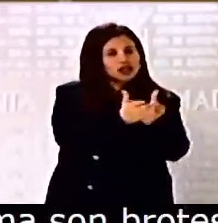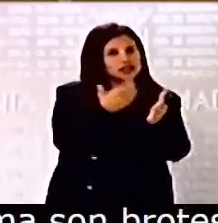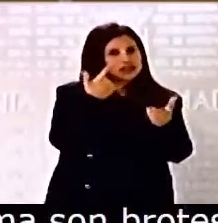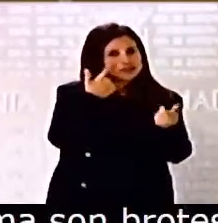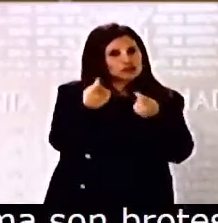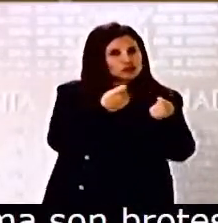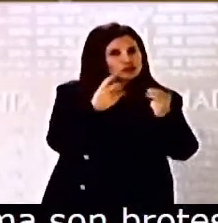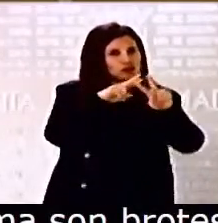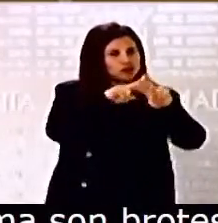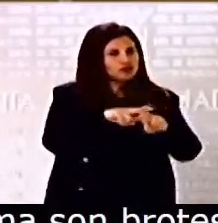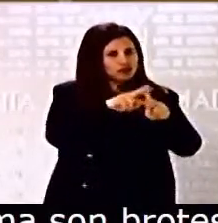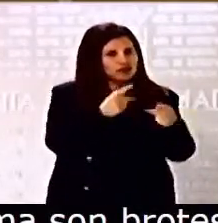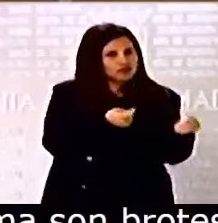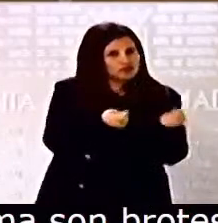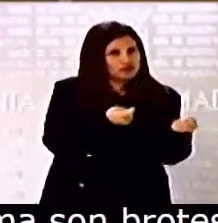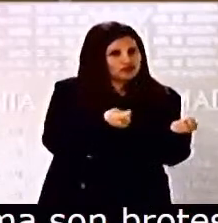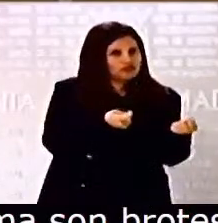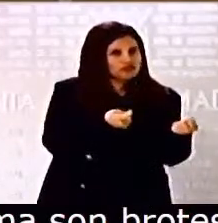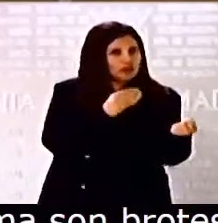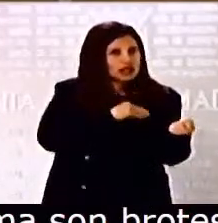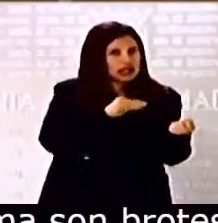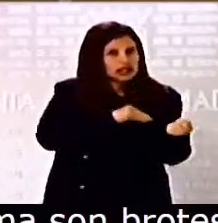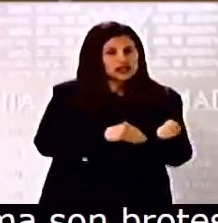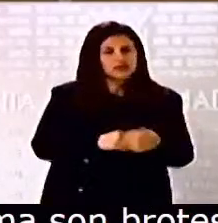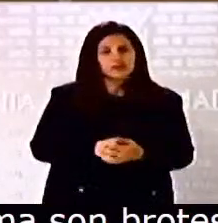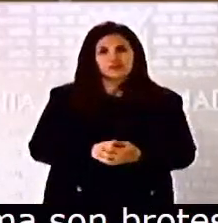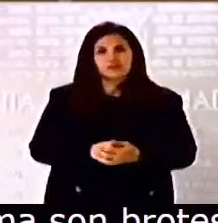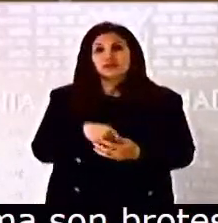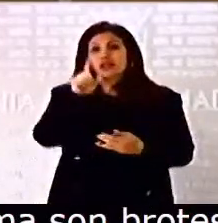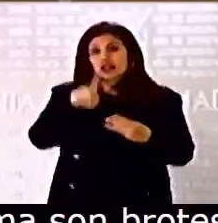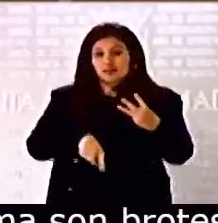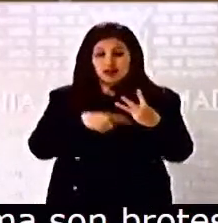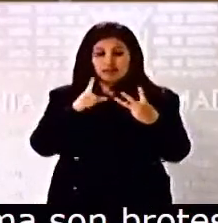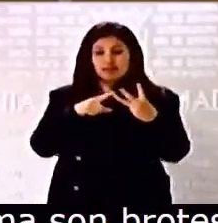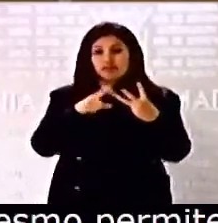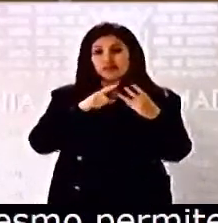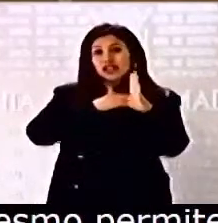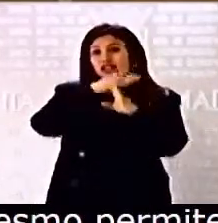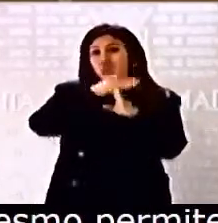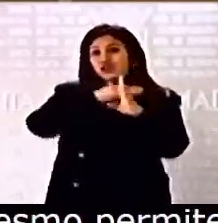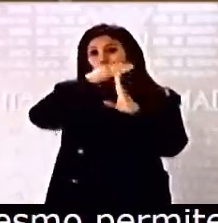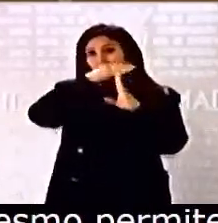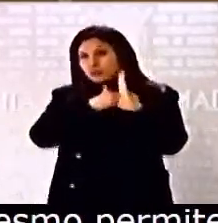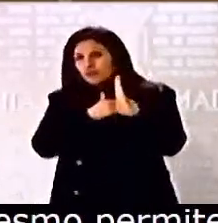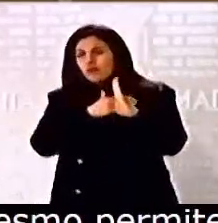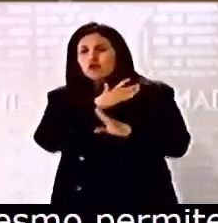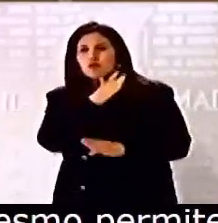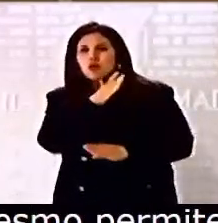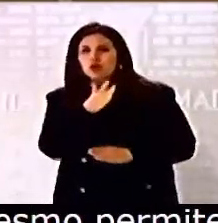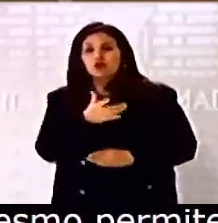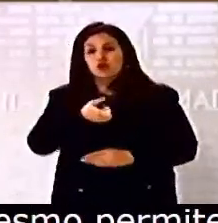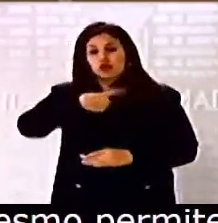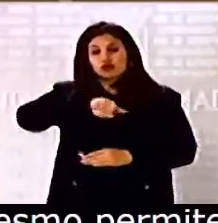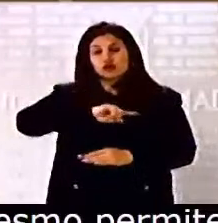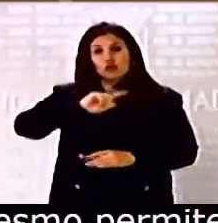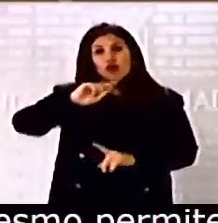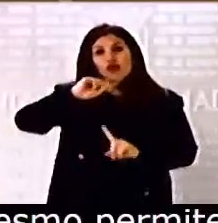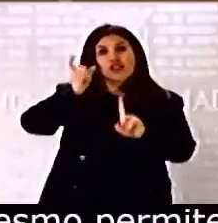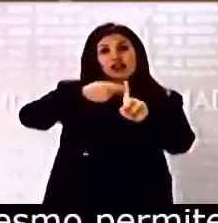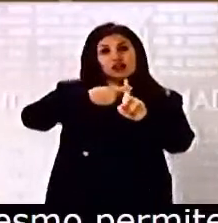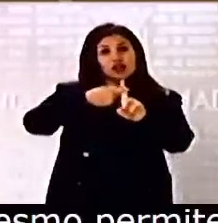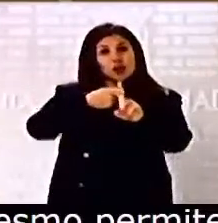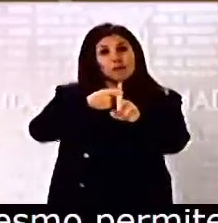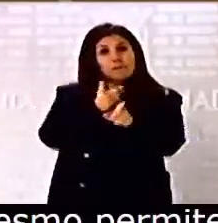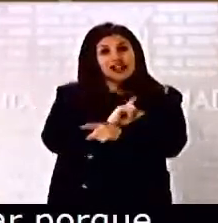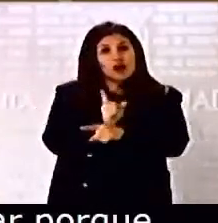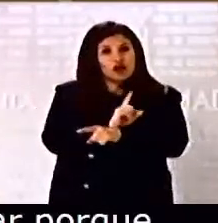alta. Y sobre todo, y en tercer lugar, porque estamos consiguiendo que con el diagnóstico precoz, a través de los